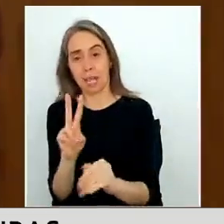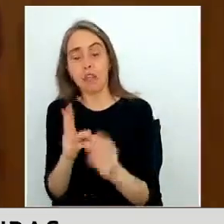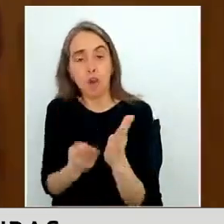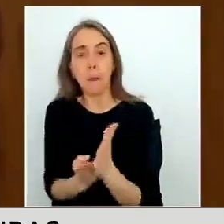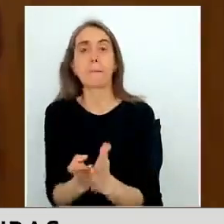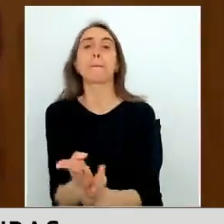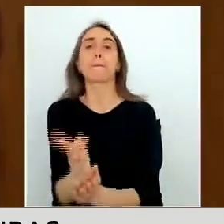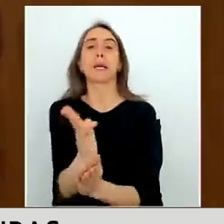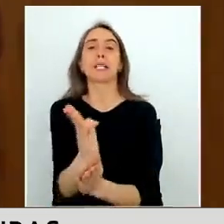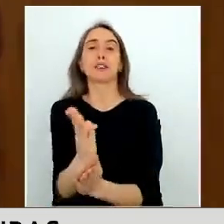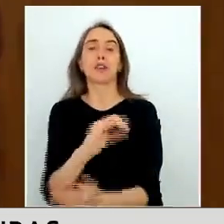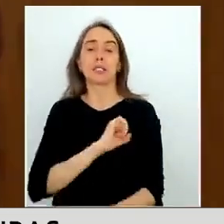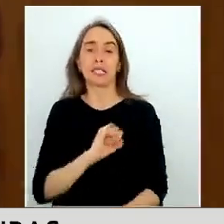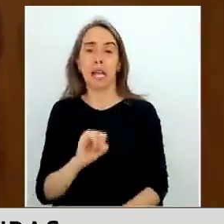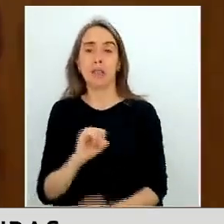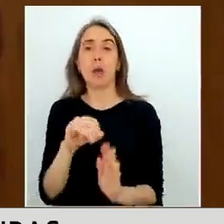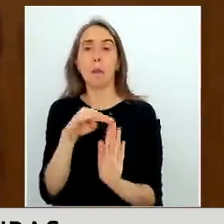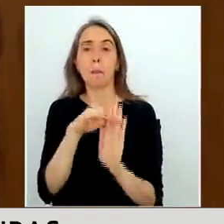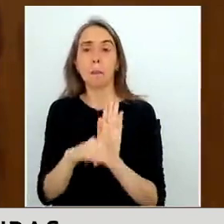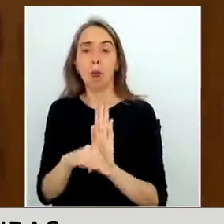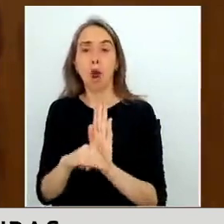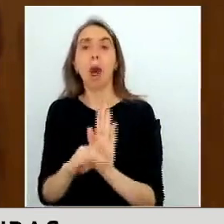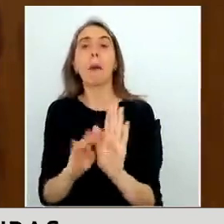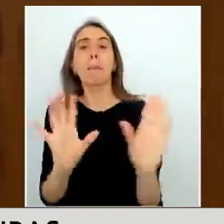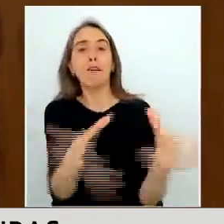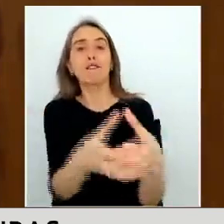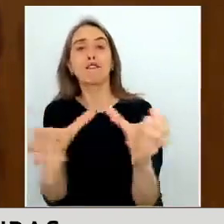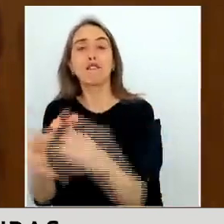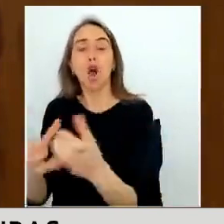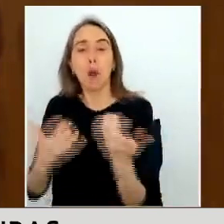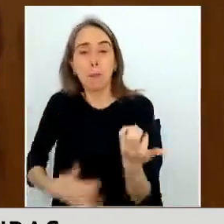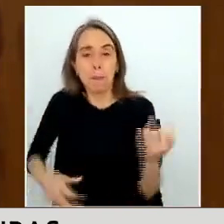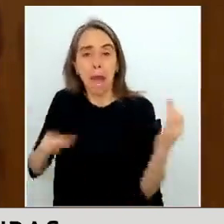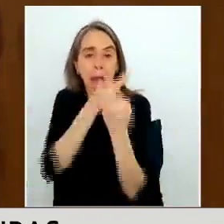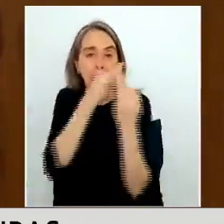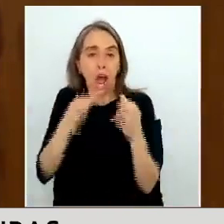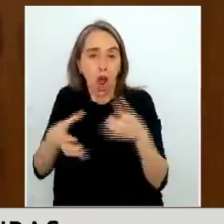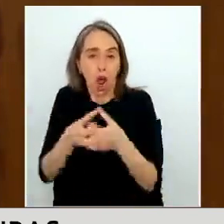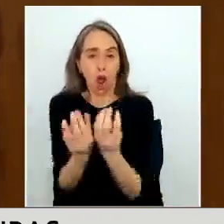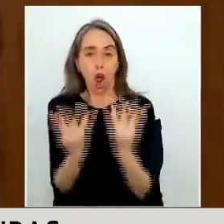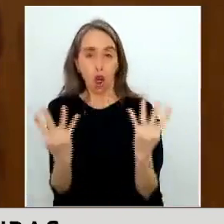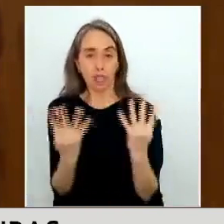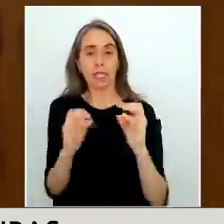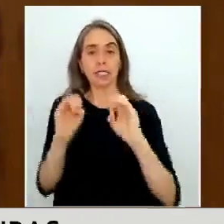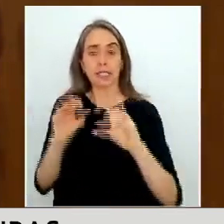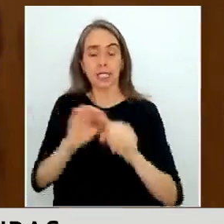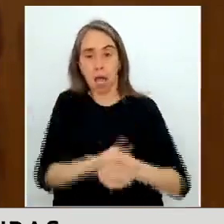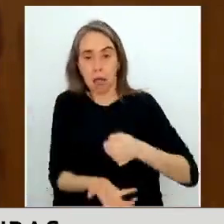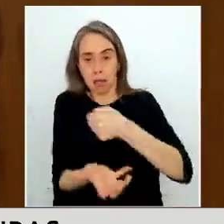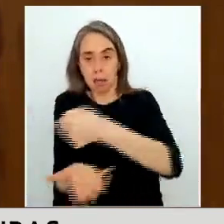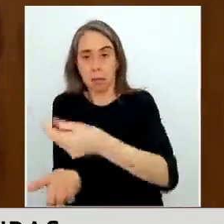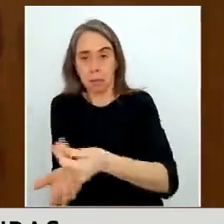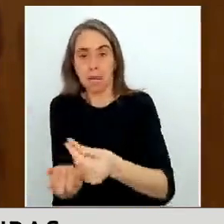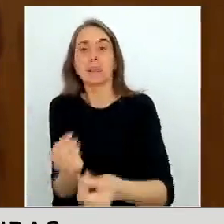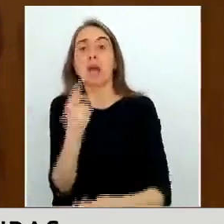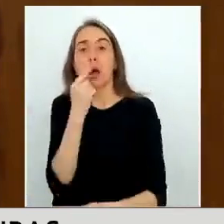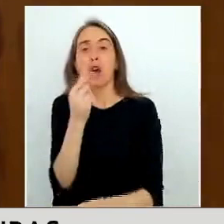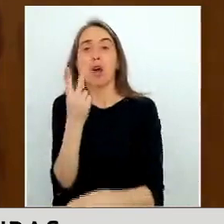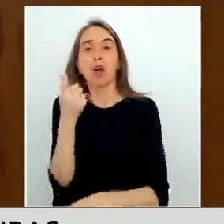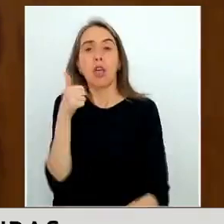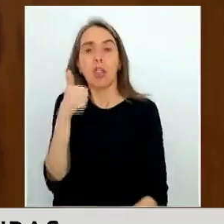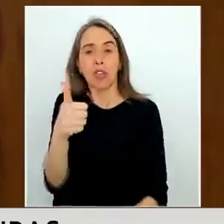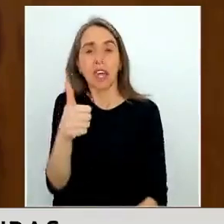Santiago a un programa de orquestas que otorgó recursos para capacitar a docentes y directores directoras lo que trajo como